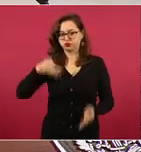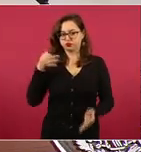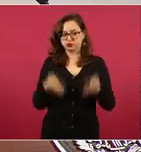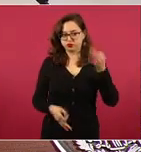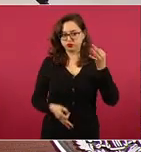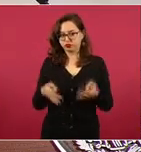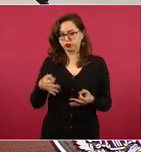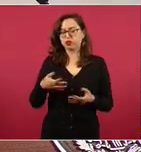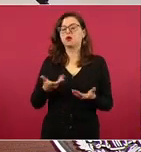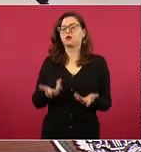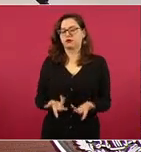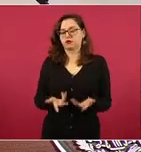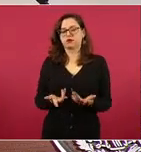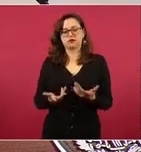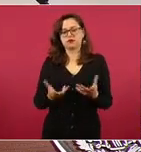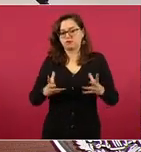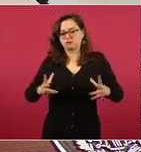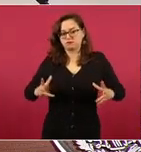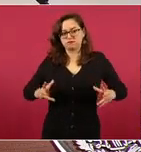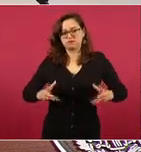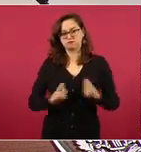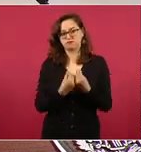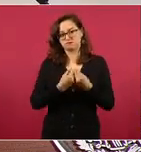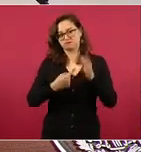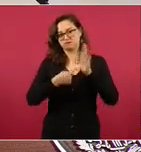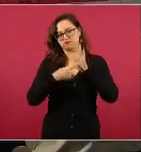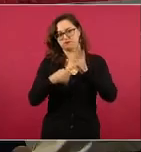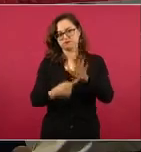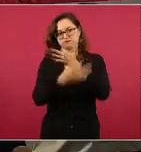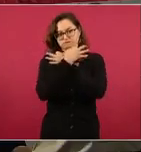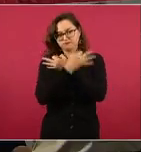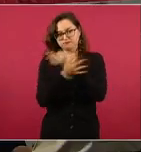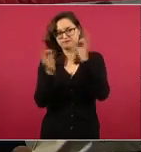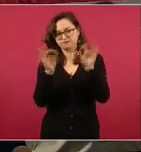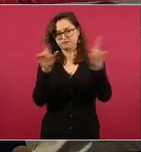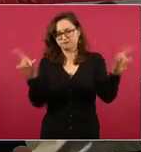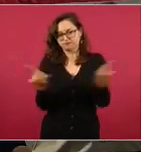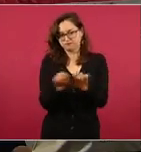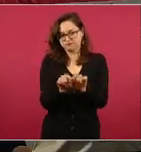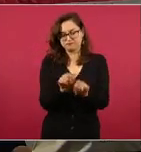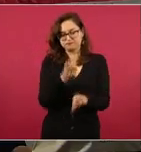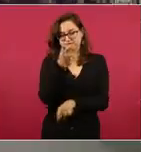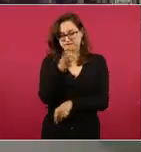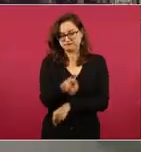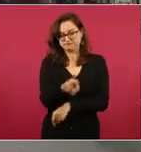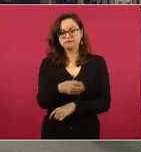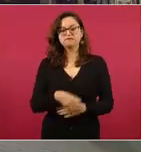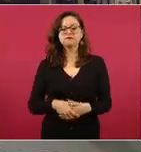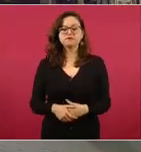Pues esto es lo que queríamos decir muy brevemente.